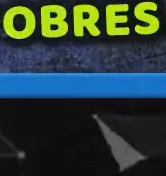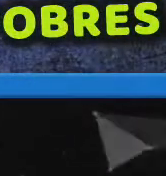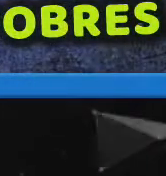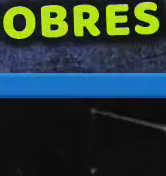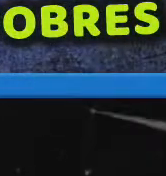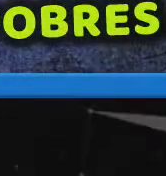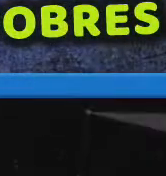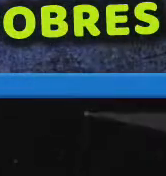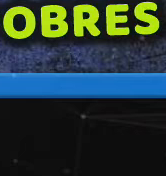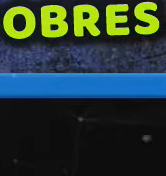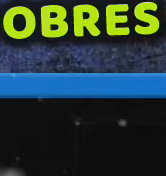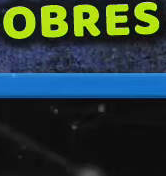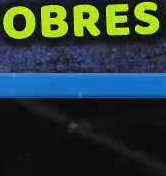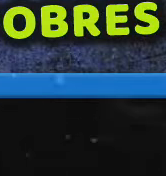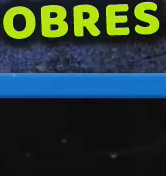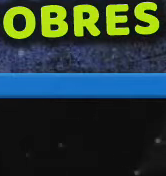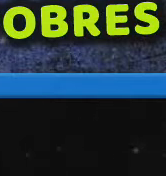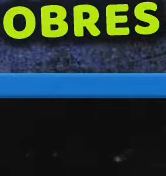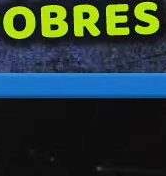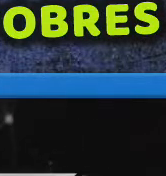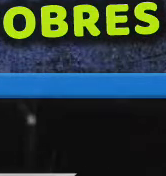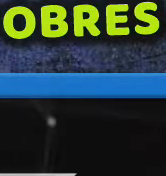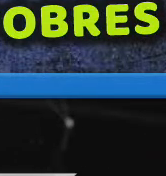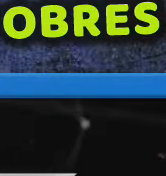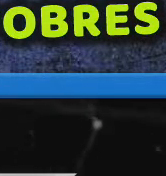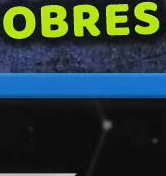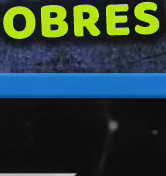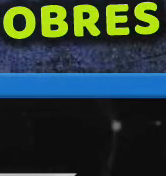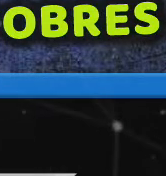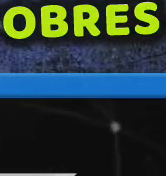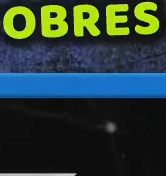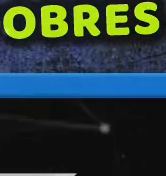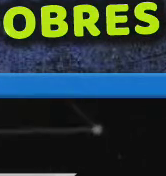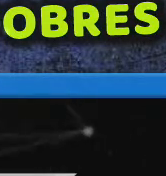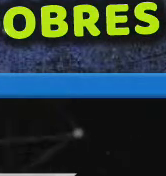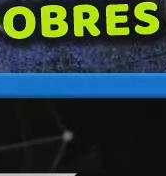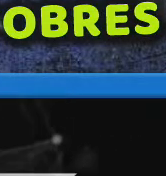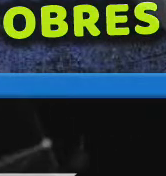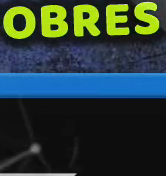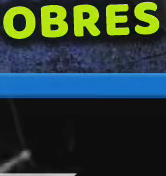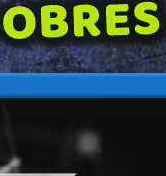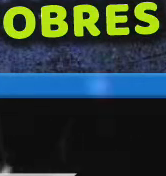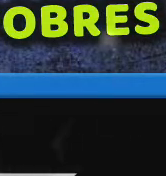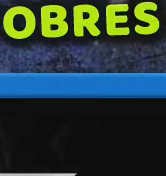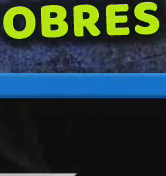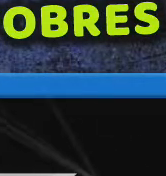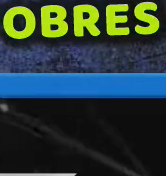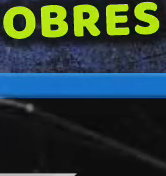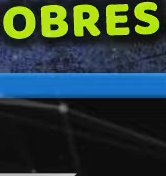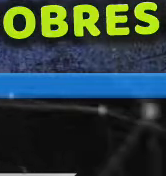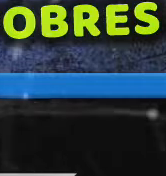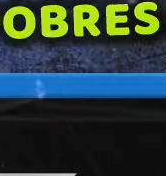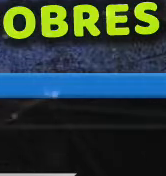Ya estás informado. No olvides darle like a este video, comparte y suscríbete a Escucha Diario.